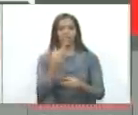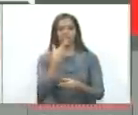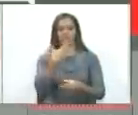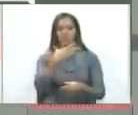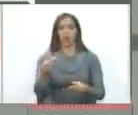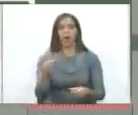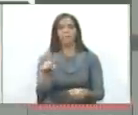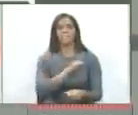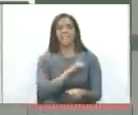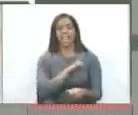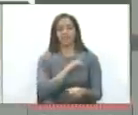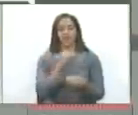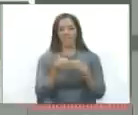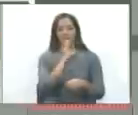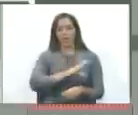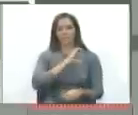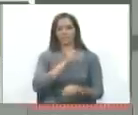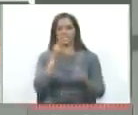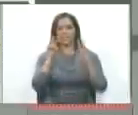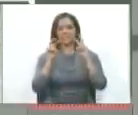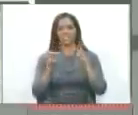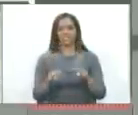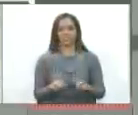a crear una comisión de investigación.